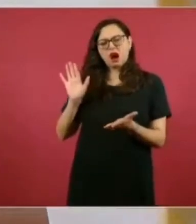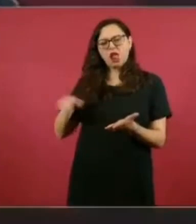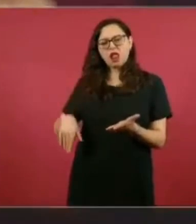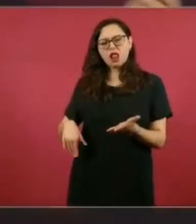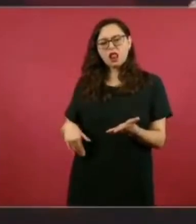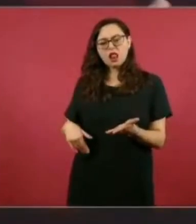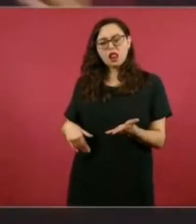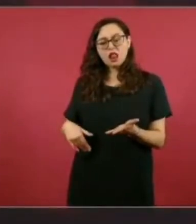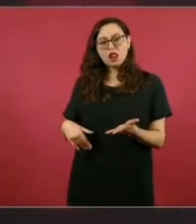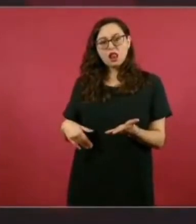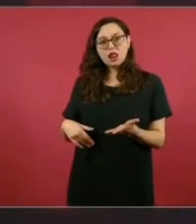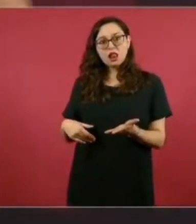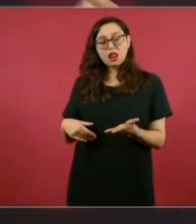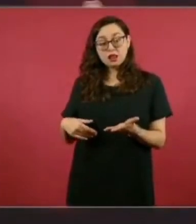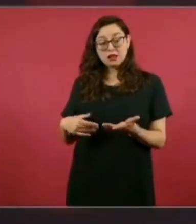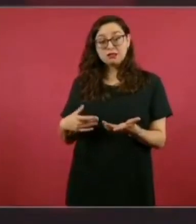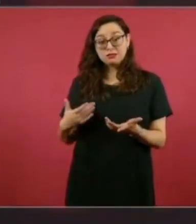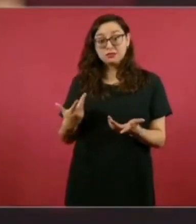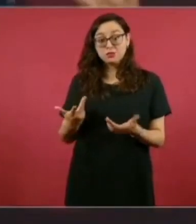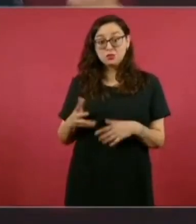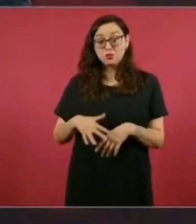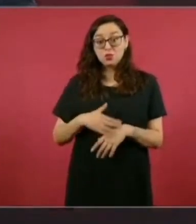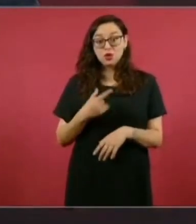Entonces, por eso